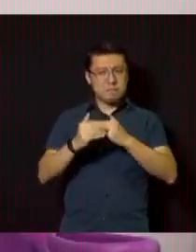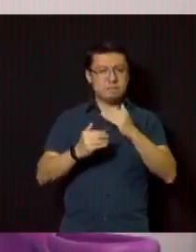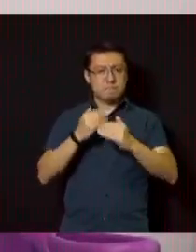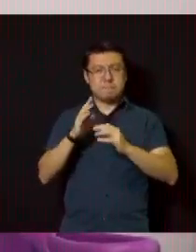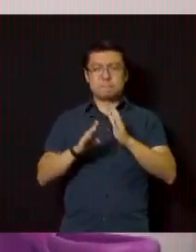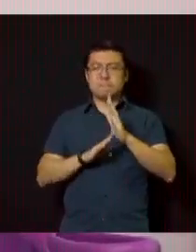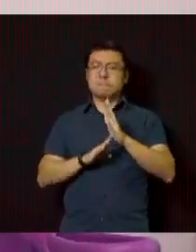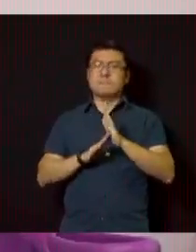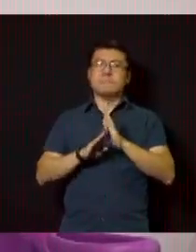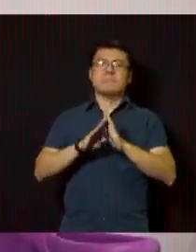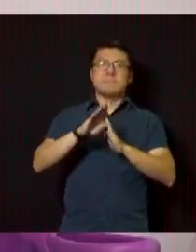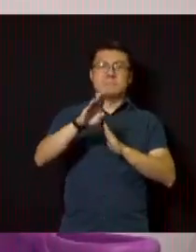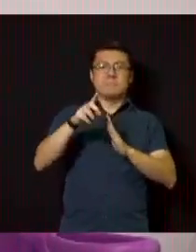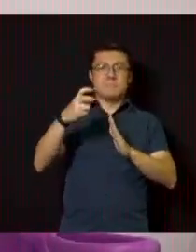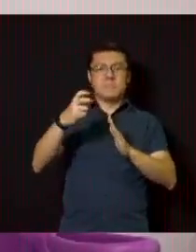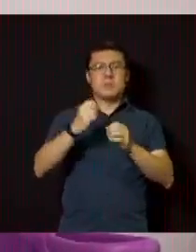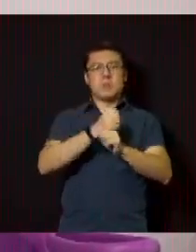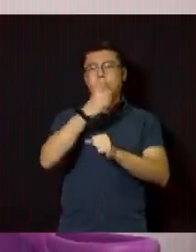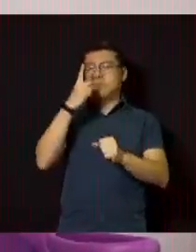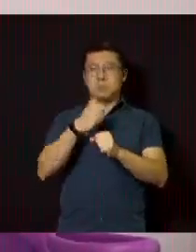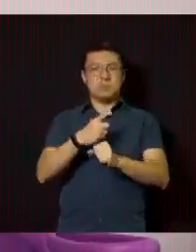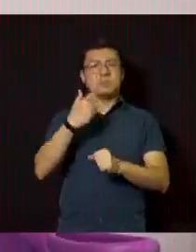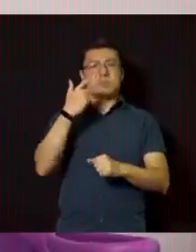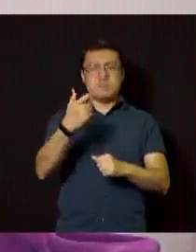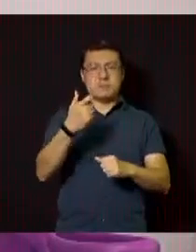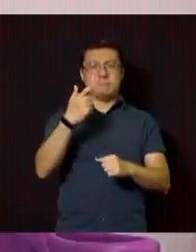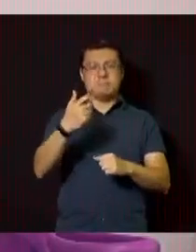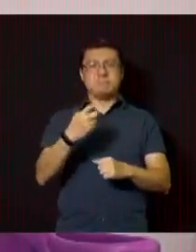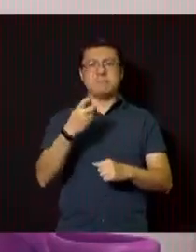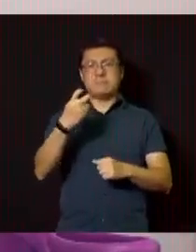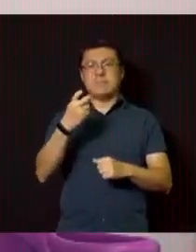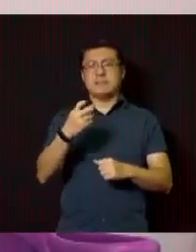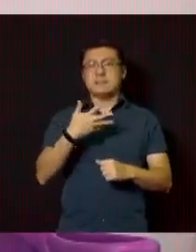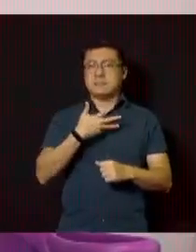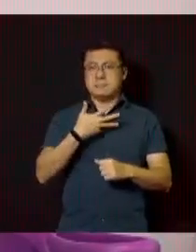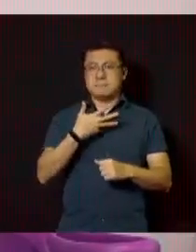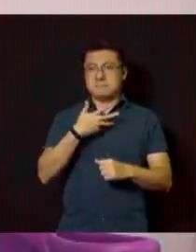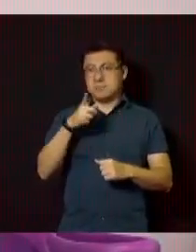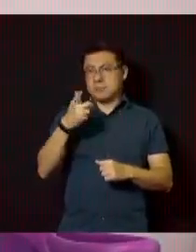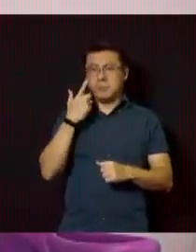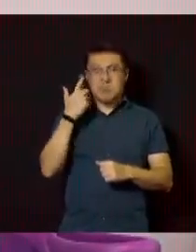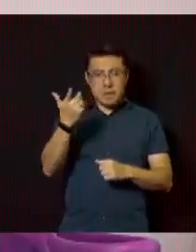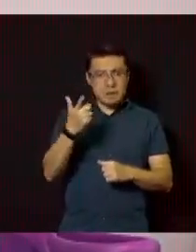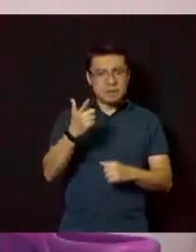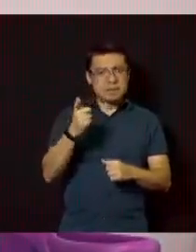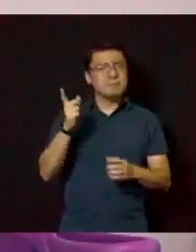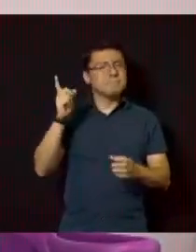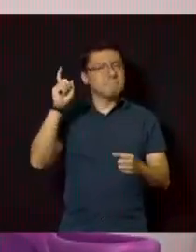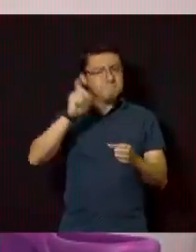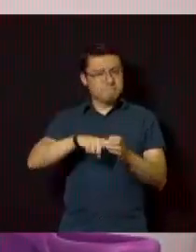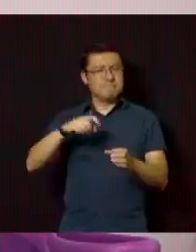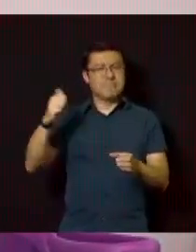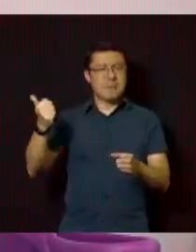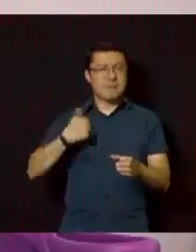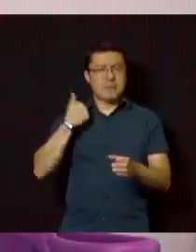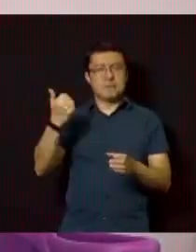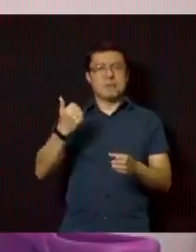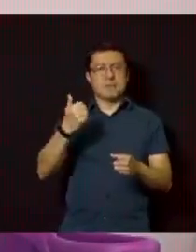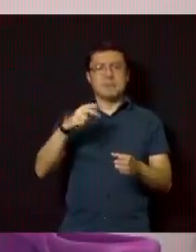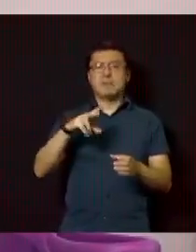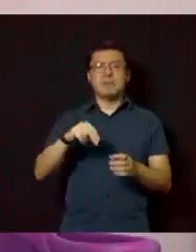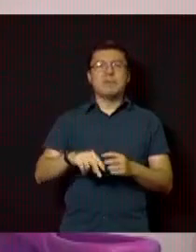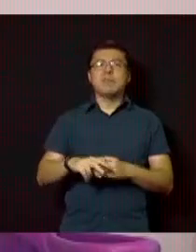que es una gran oportunidad económica, donde aquí hay entrada para todo el que lo quiera hacer. No necesitamos ser, como les